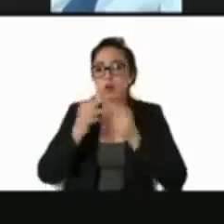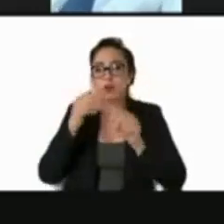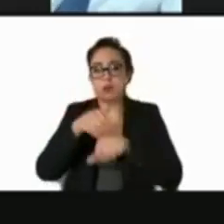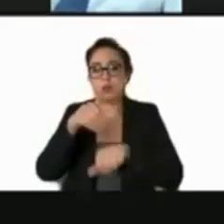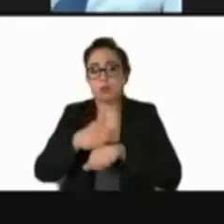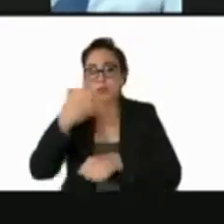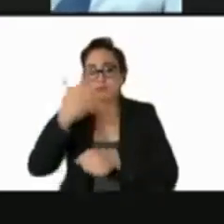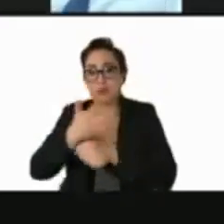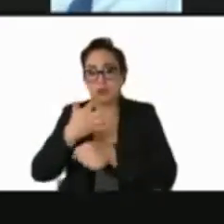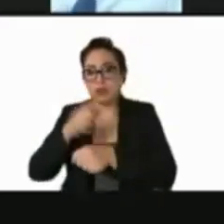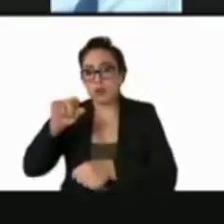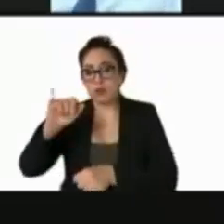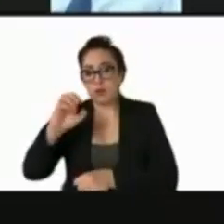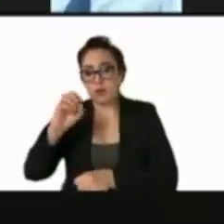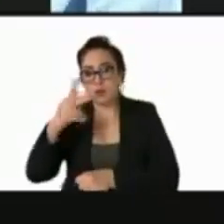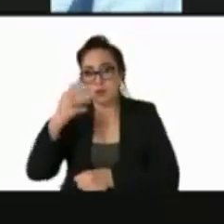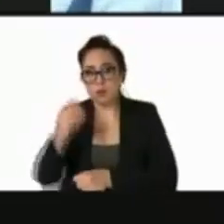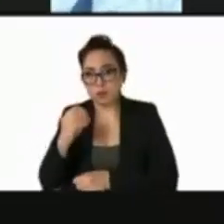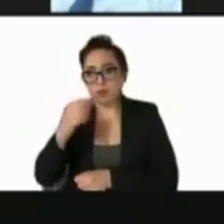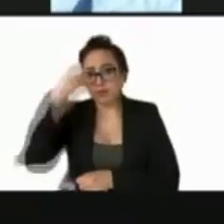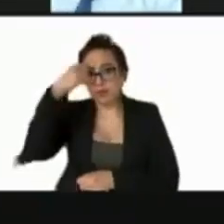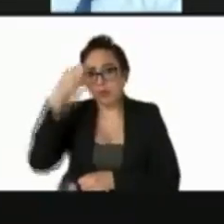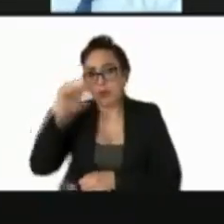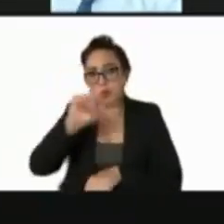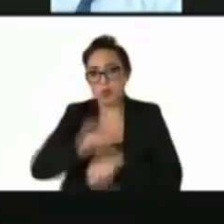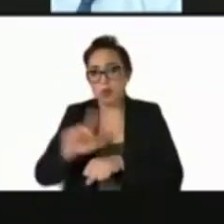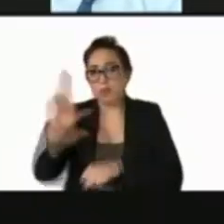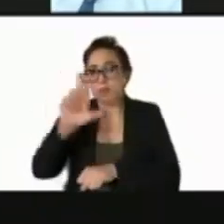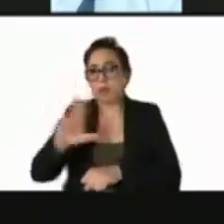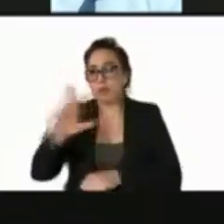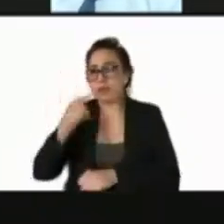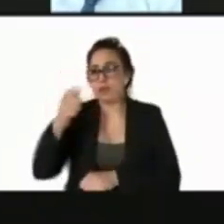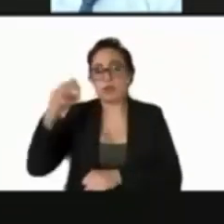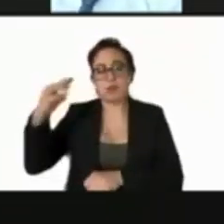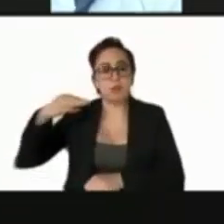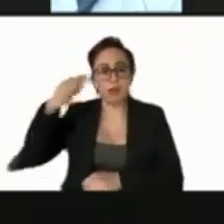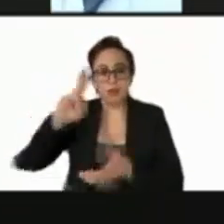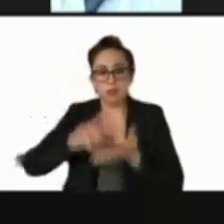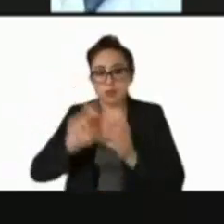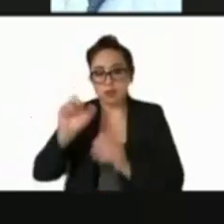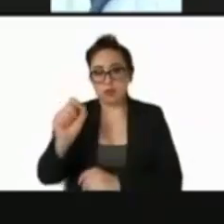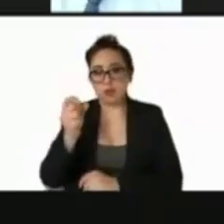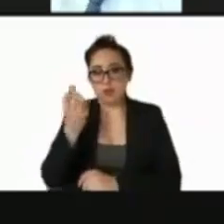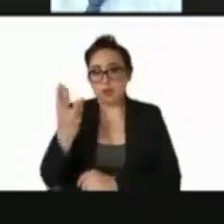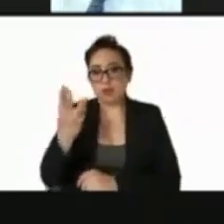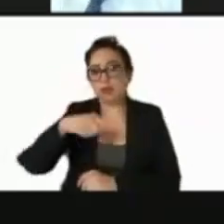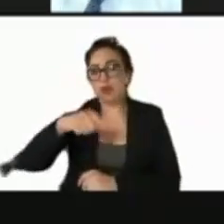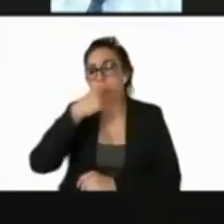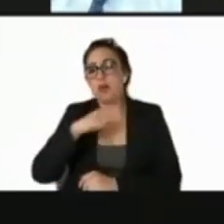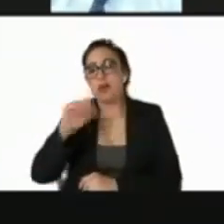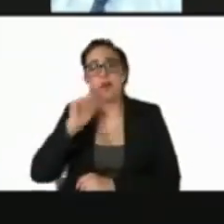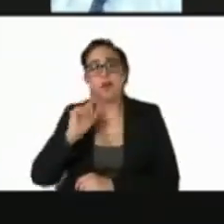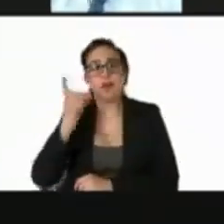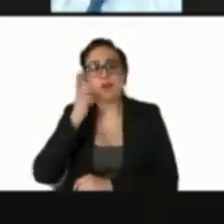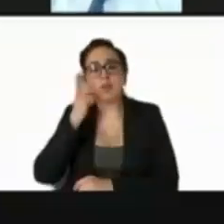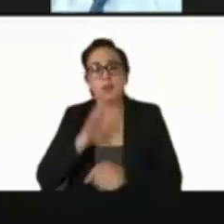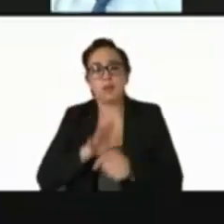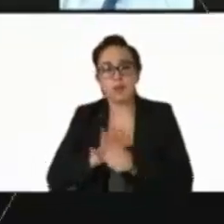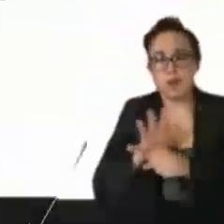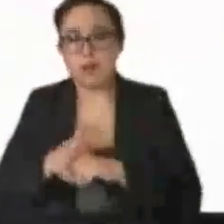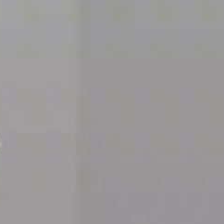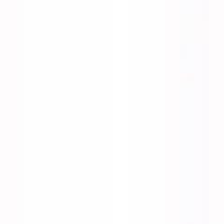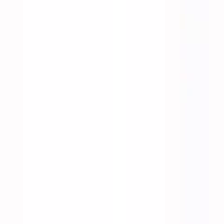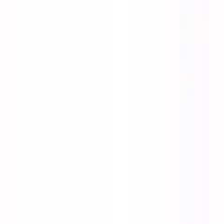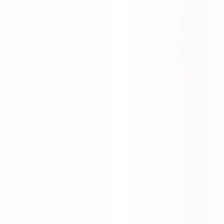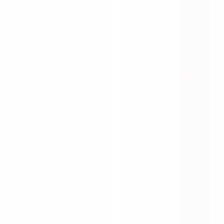Cuenta Pública. A su vez, Doring Cázar asume el papel como integrante del Comité de Administración y Capacitación en sustitución de von Rerich.